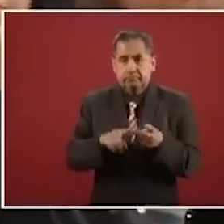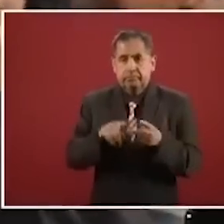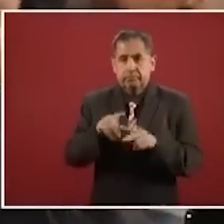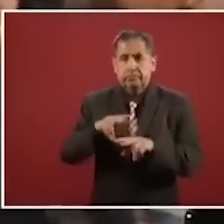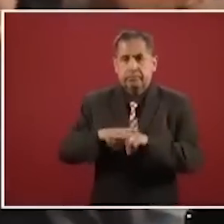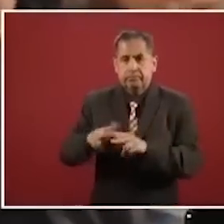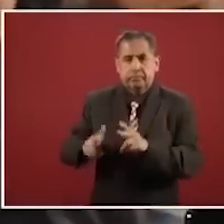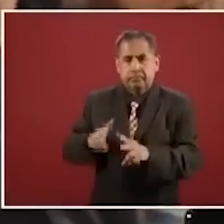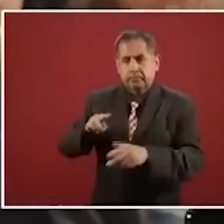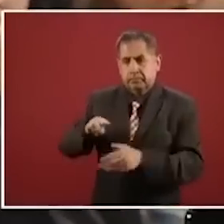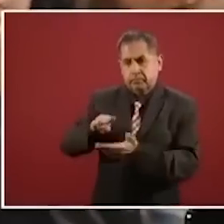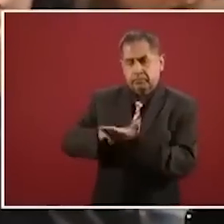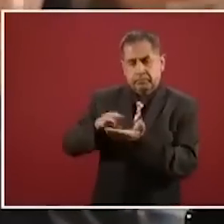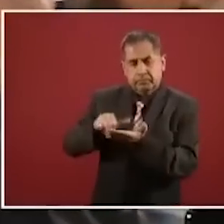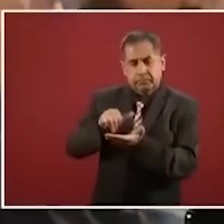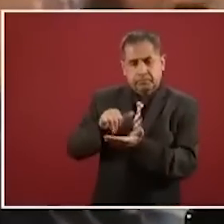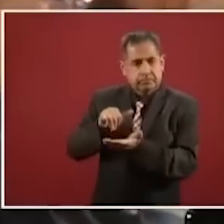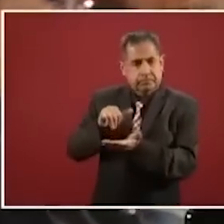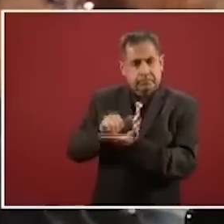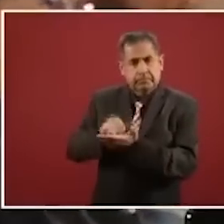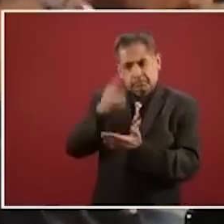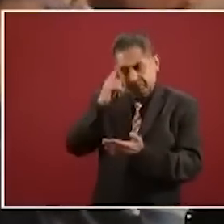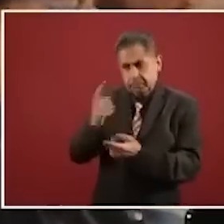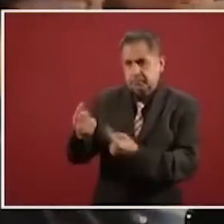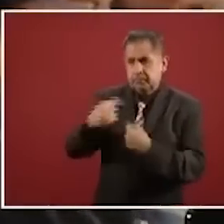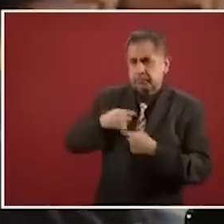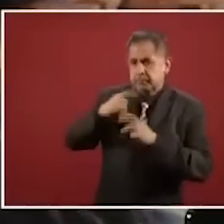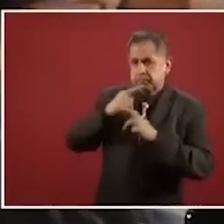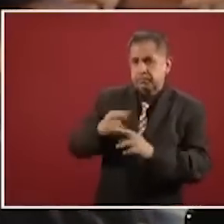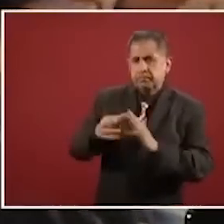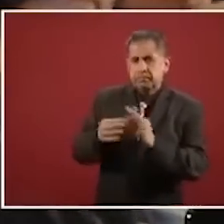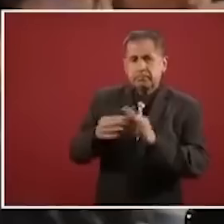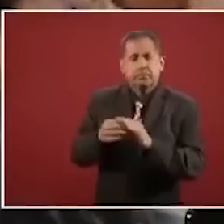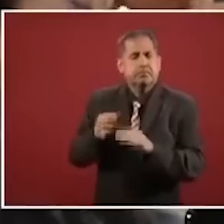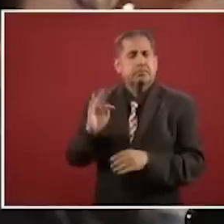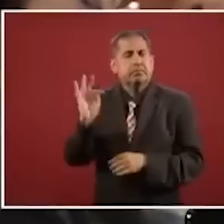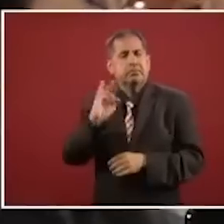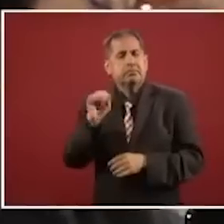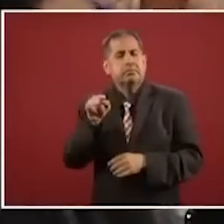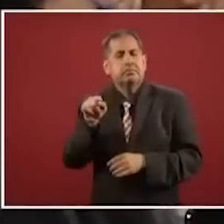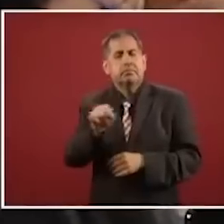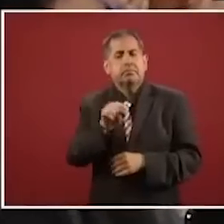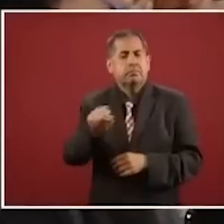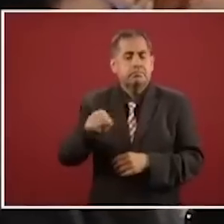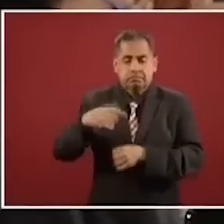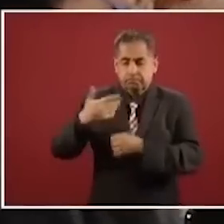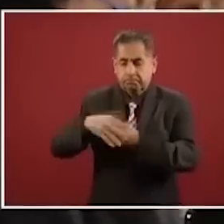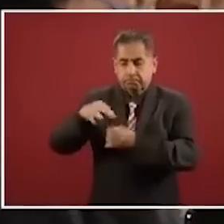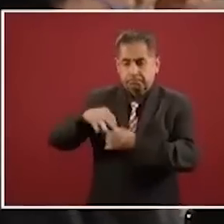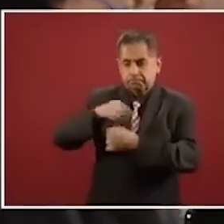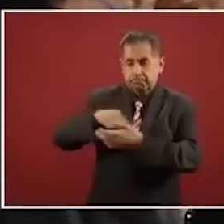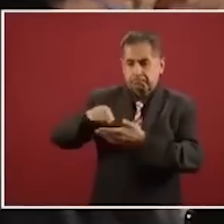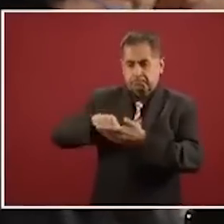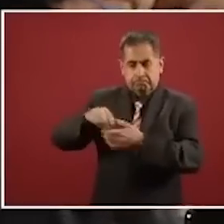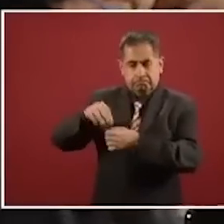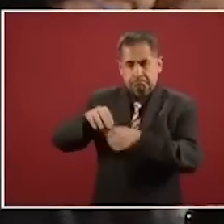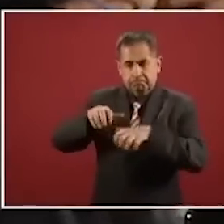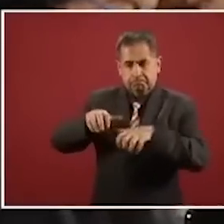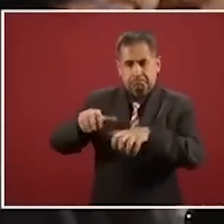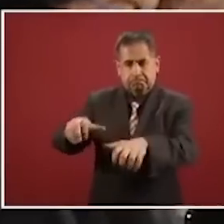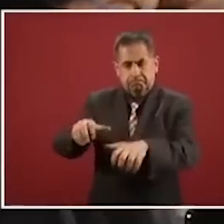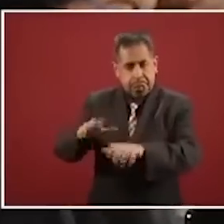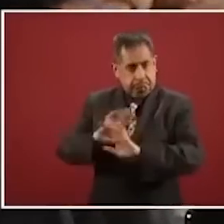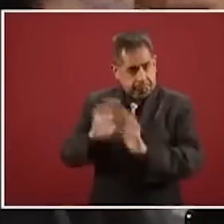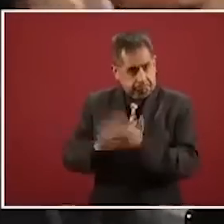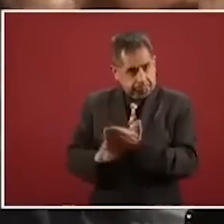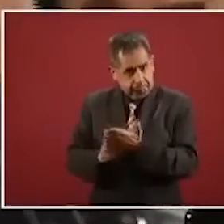Tren Maya, para quien quiera responderla, si esta votación, si va, deja zanjado